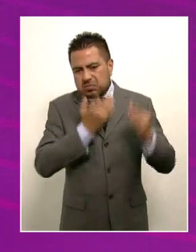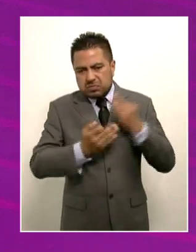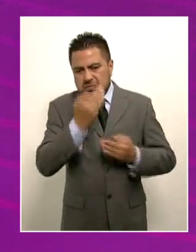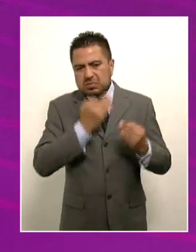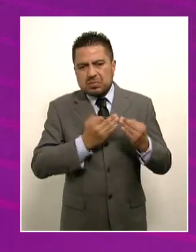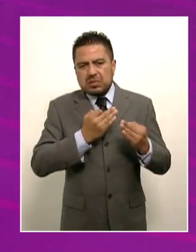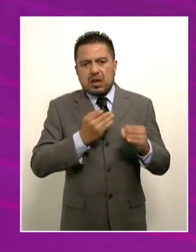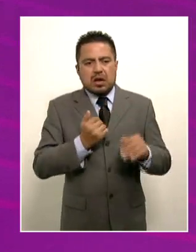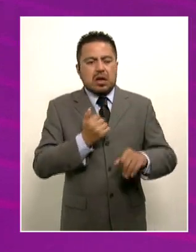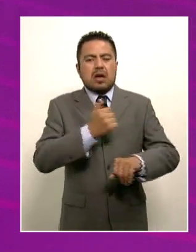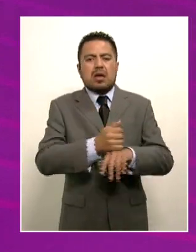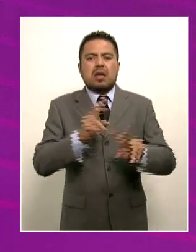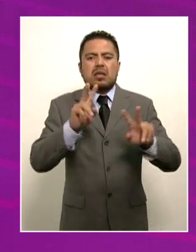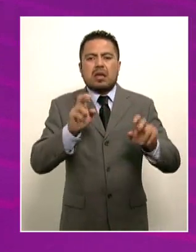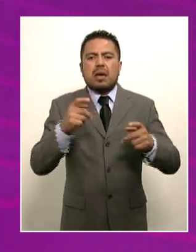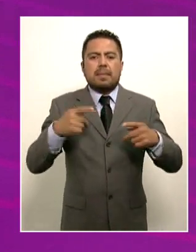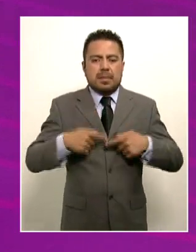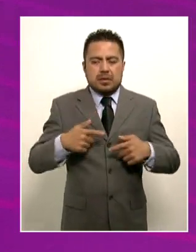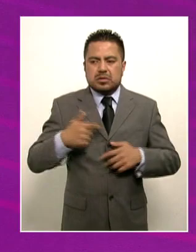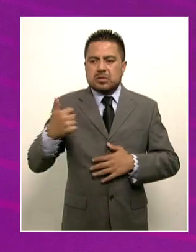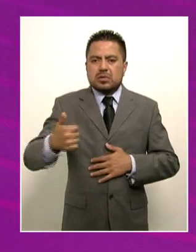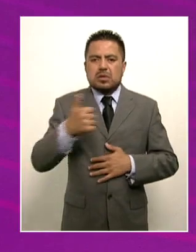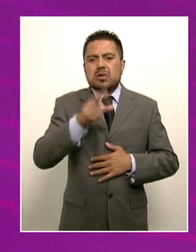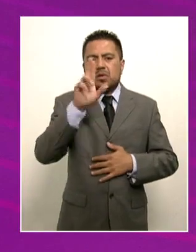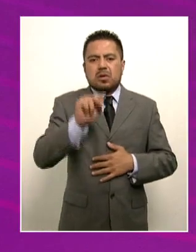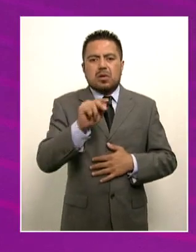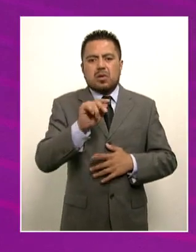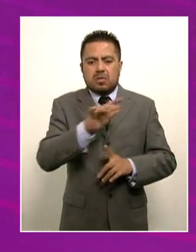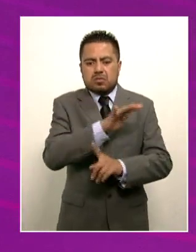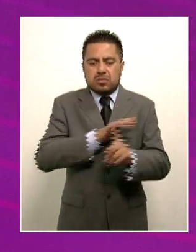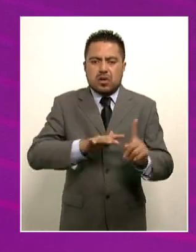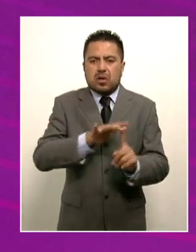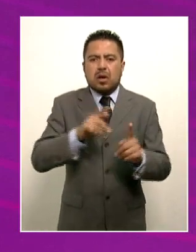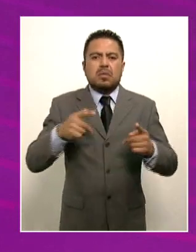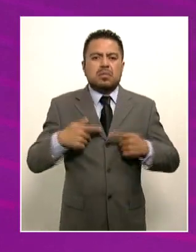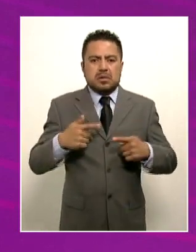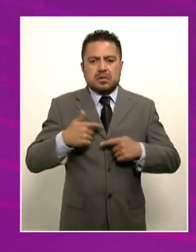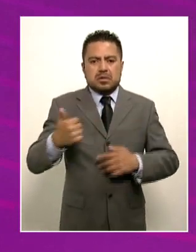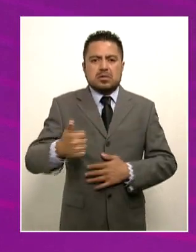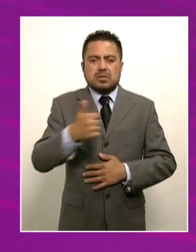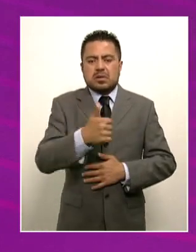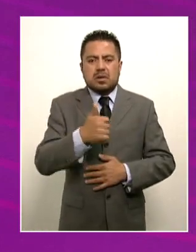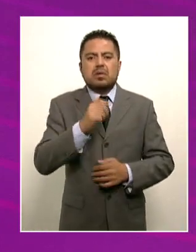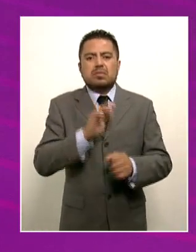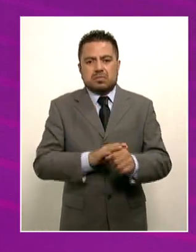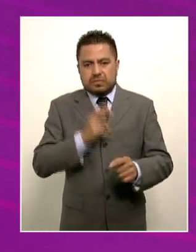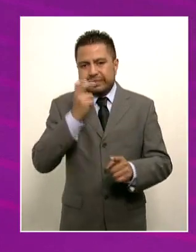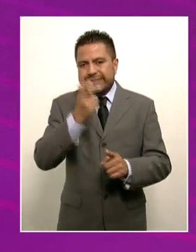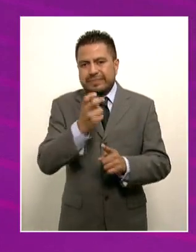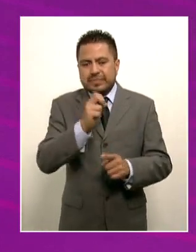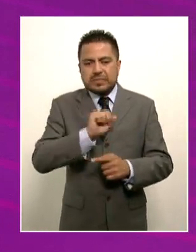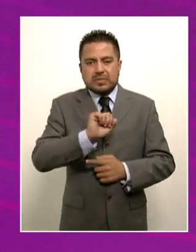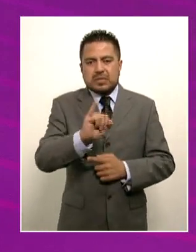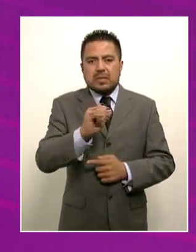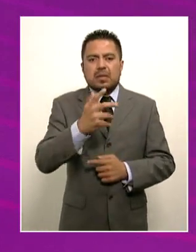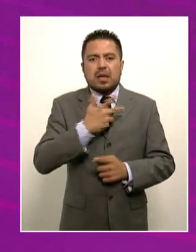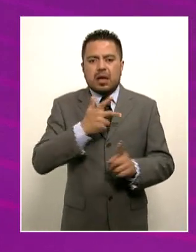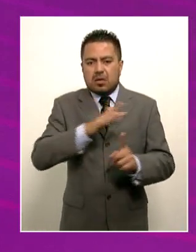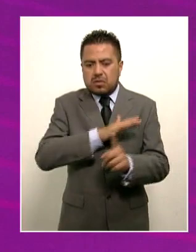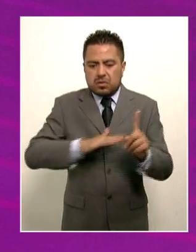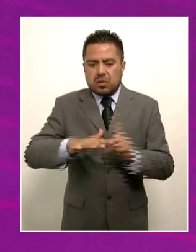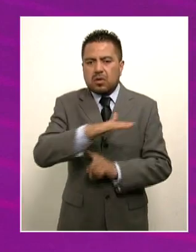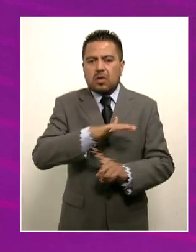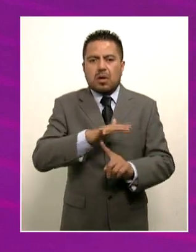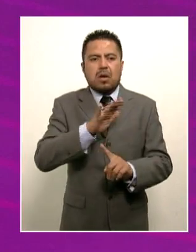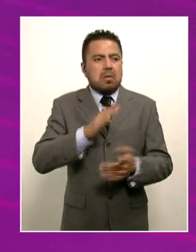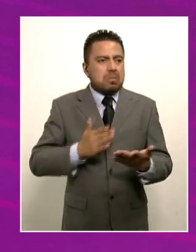pues se coloca en la persona y no en lo que rodea a la persona, ¿no? Por supuesto, si hay un entorno